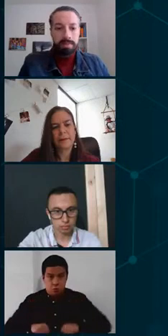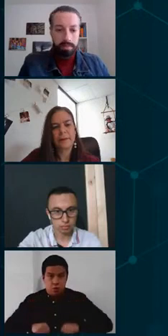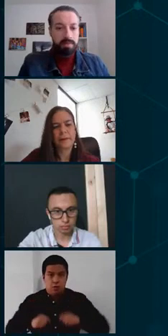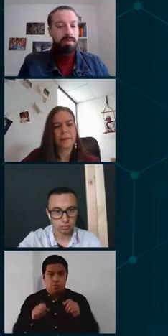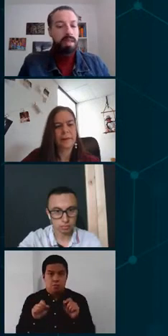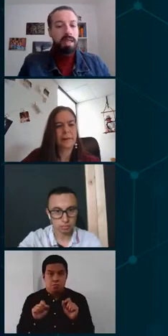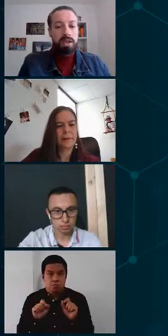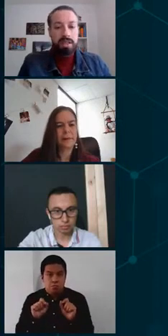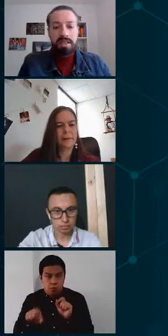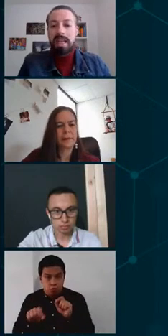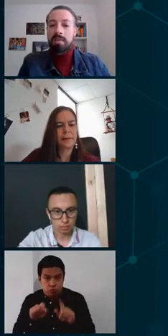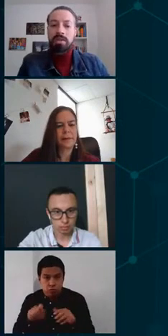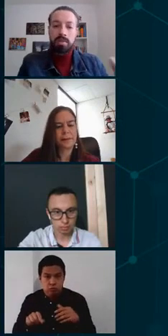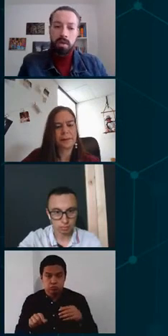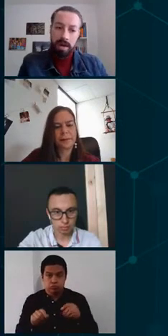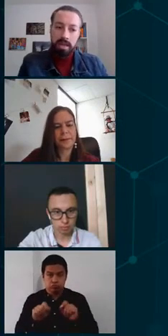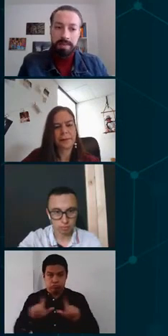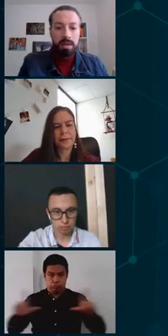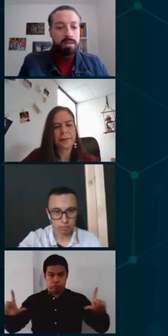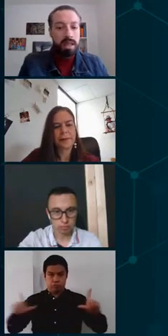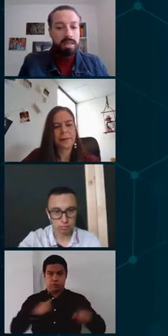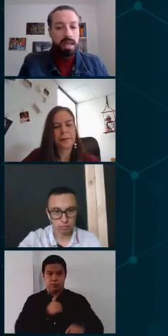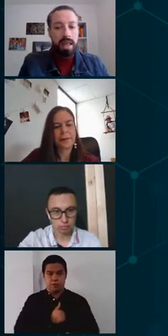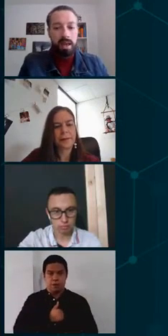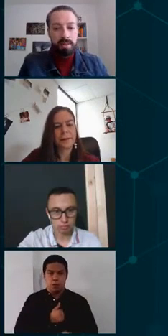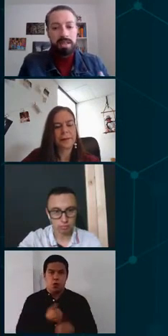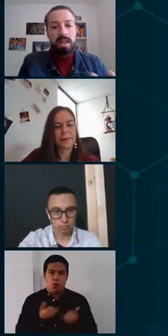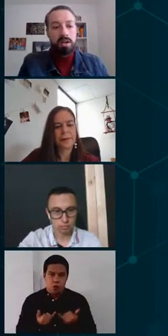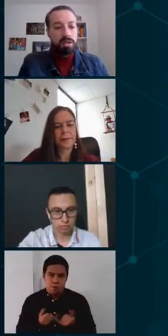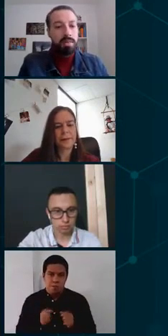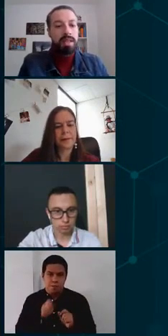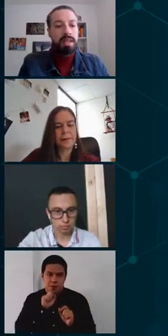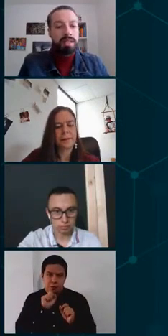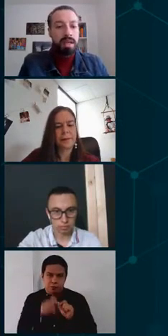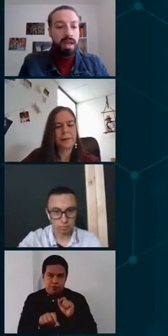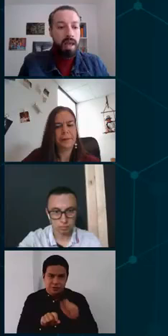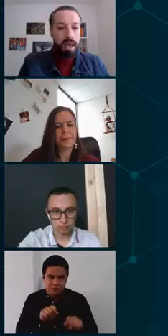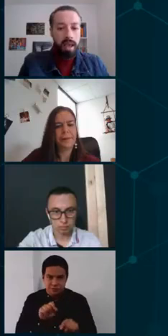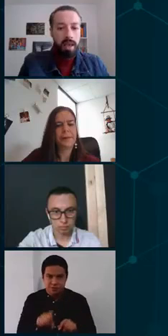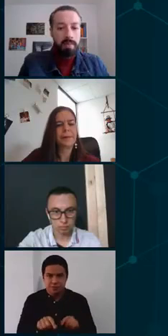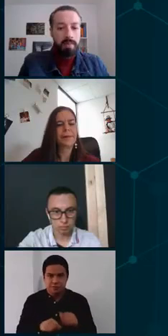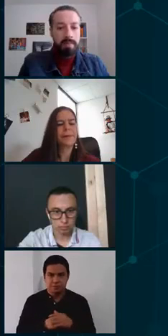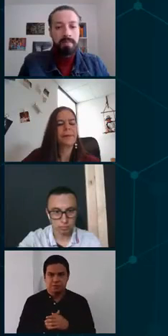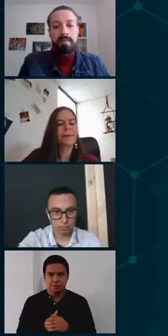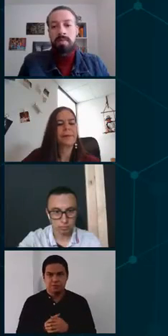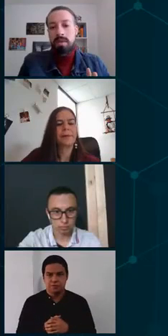preguntas. Entonces, tenemos como varias preguntas y la idea, pues, es que nos comentes